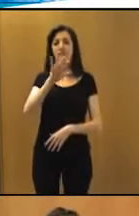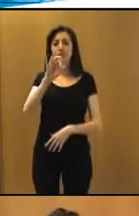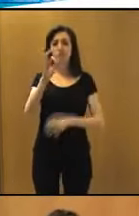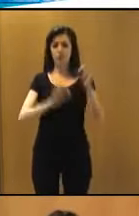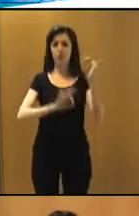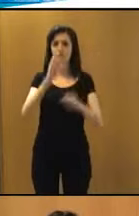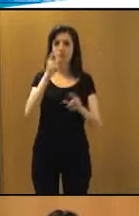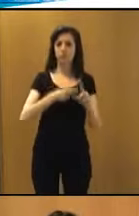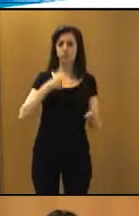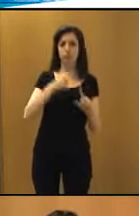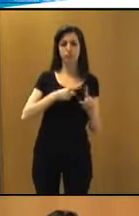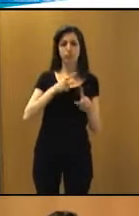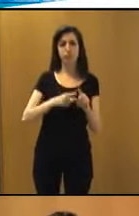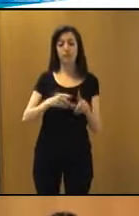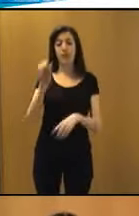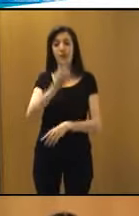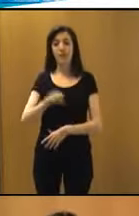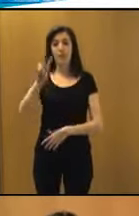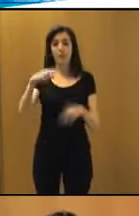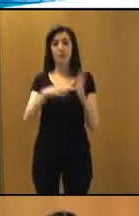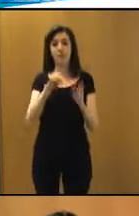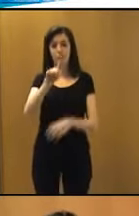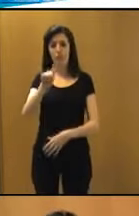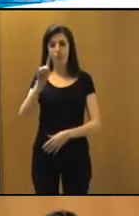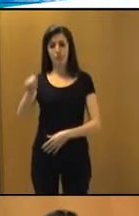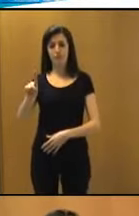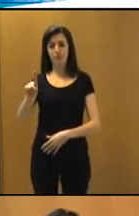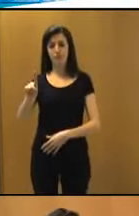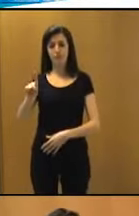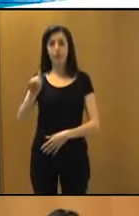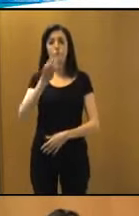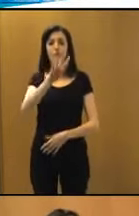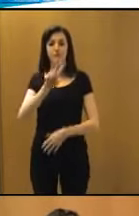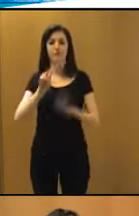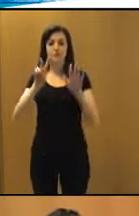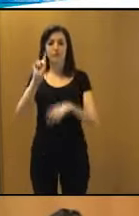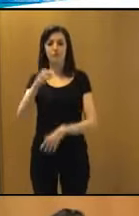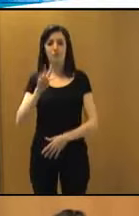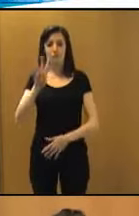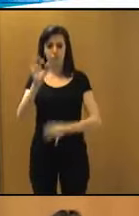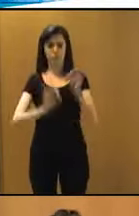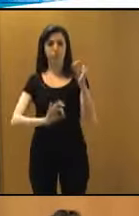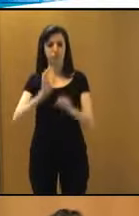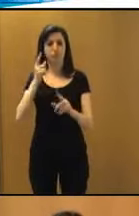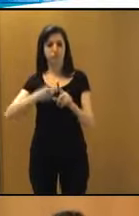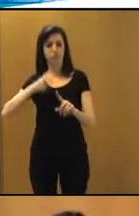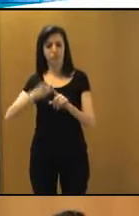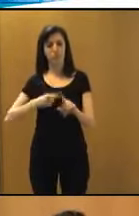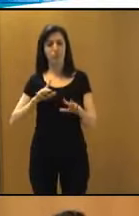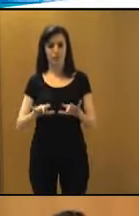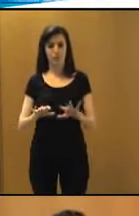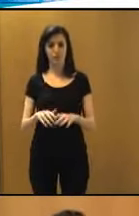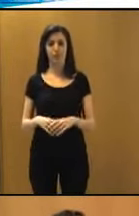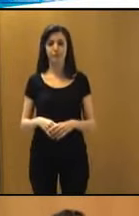el ordenador un 30%, en 2011 pasa a ser un 47,4%.